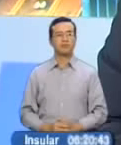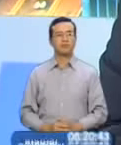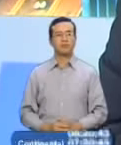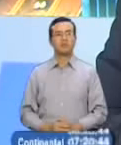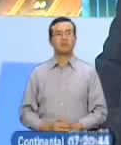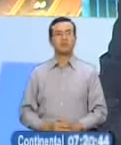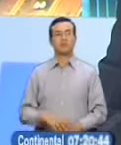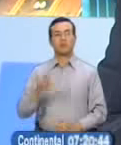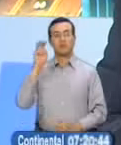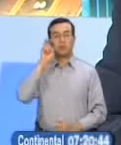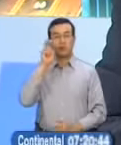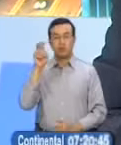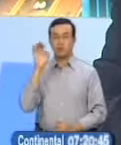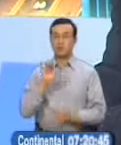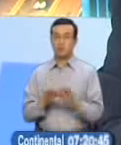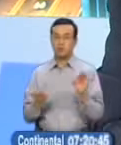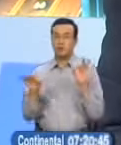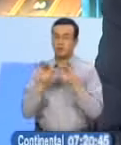el turismo